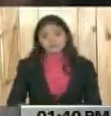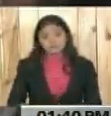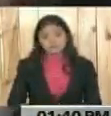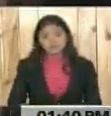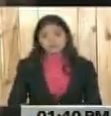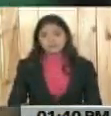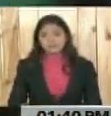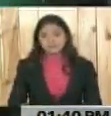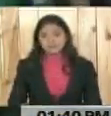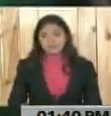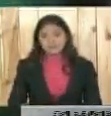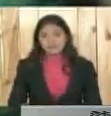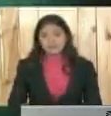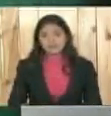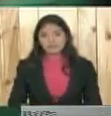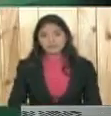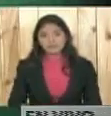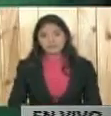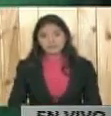seguir